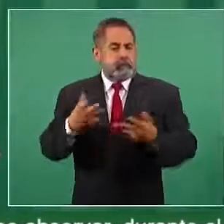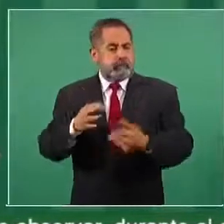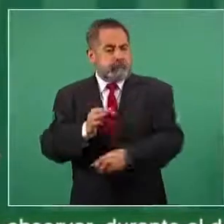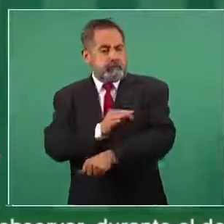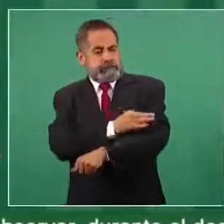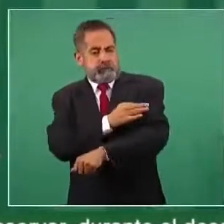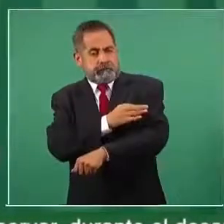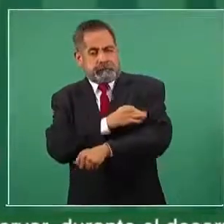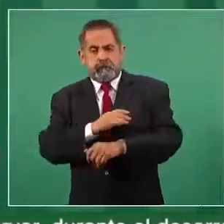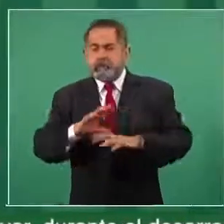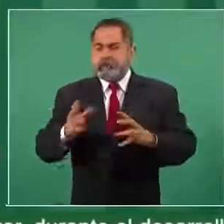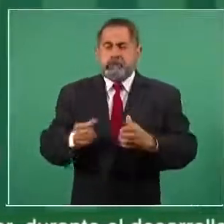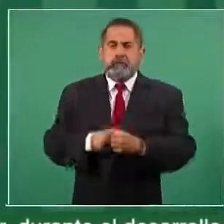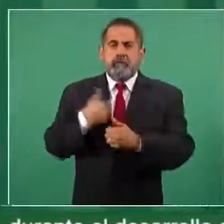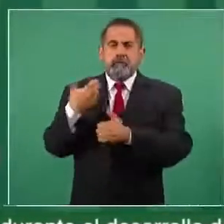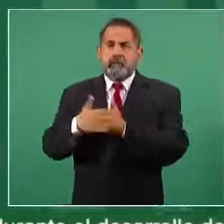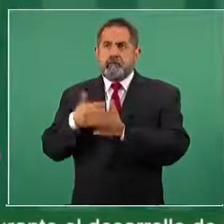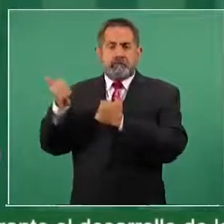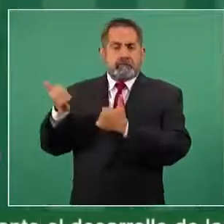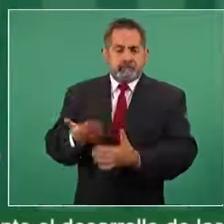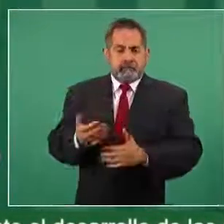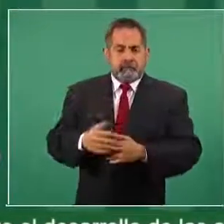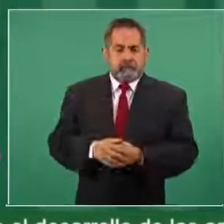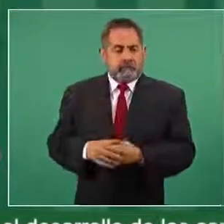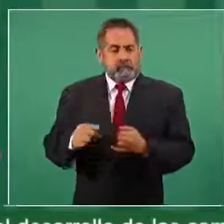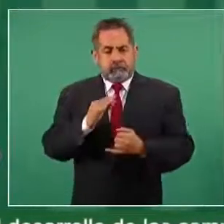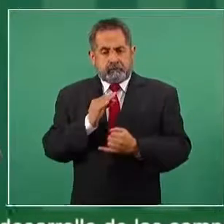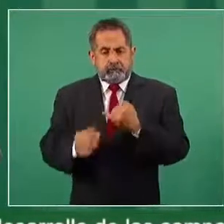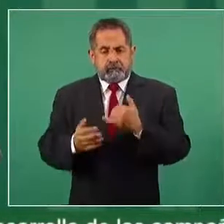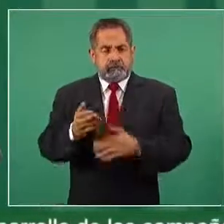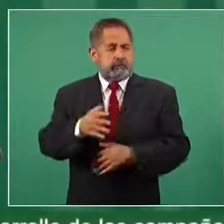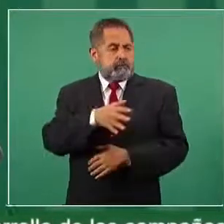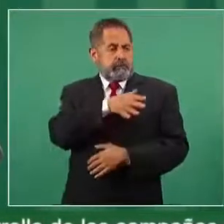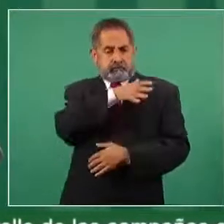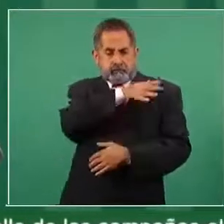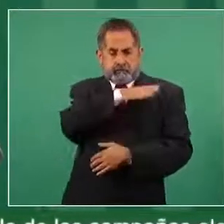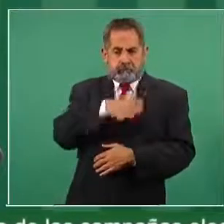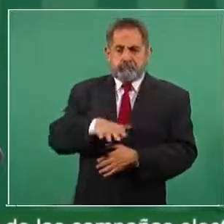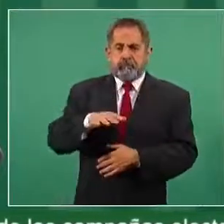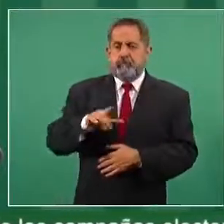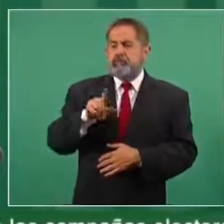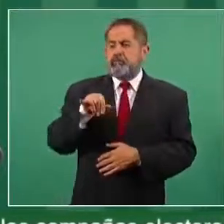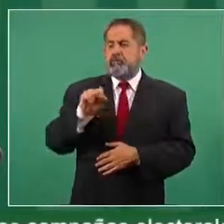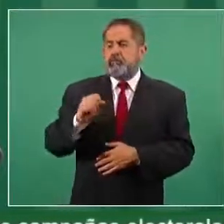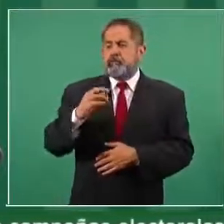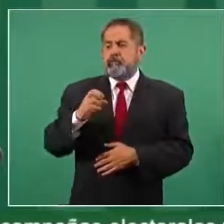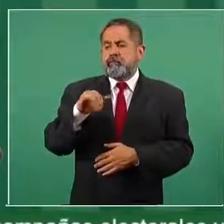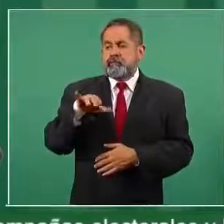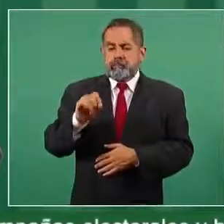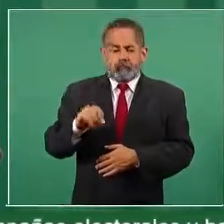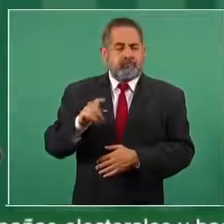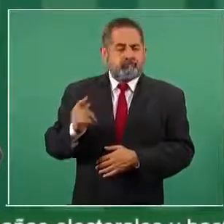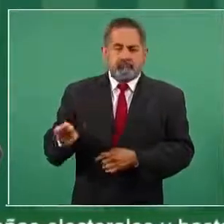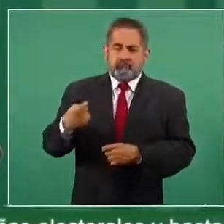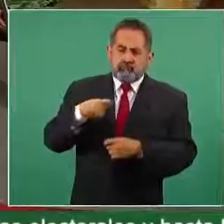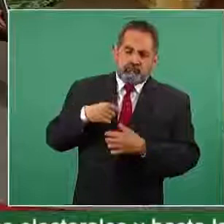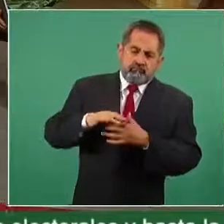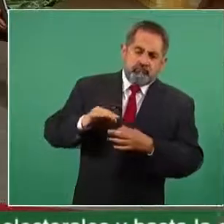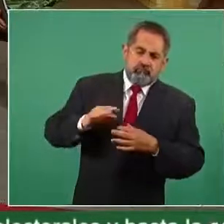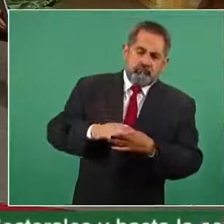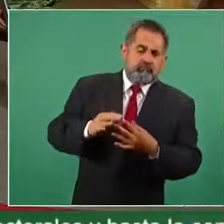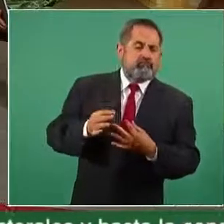y cuántas llegarán. Y finalmente, el general Luis Crescencio Sandoval nos ilustrará